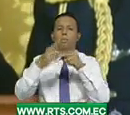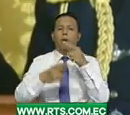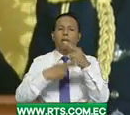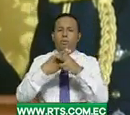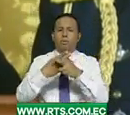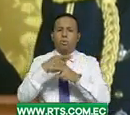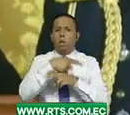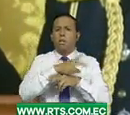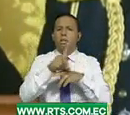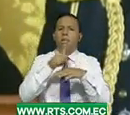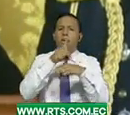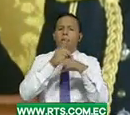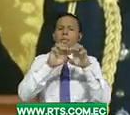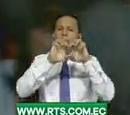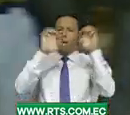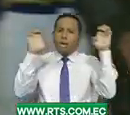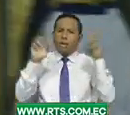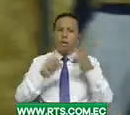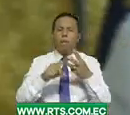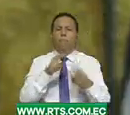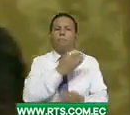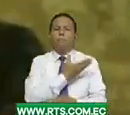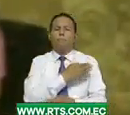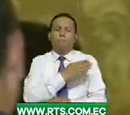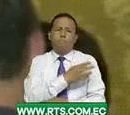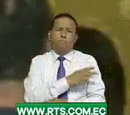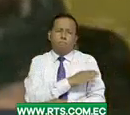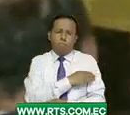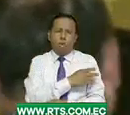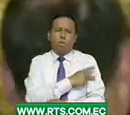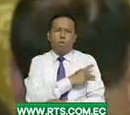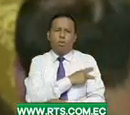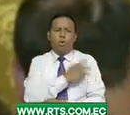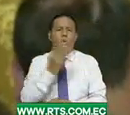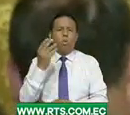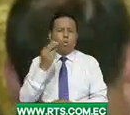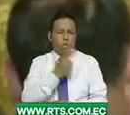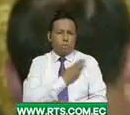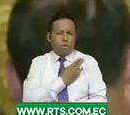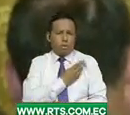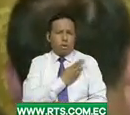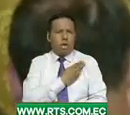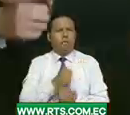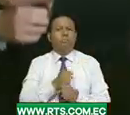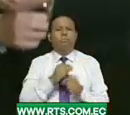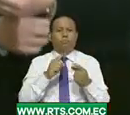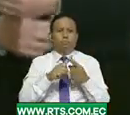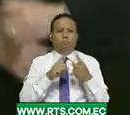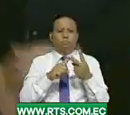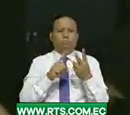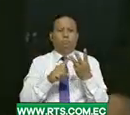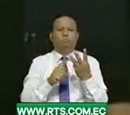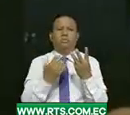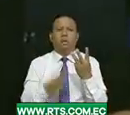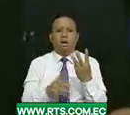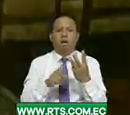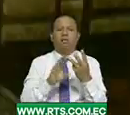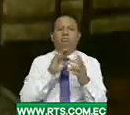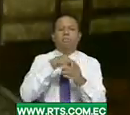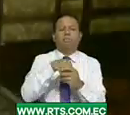profesor universitario. Con Andrés Seminario Valenzuela son tres los secretarios de comunicación que han pasado por el gobierno